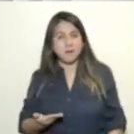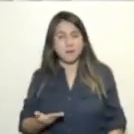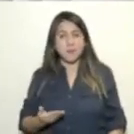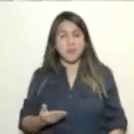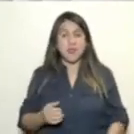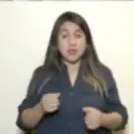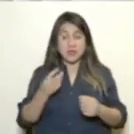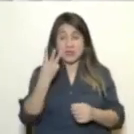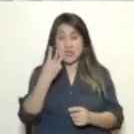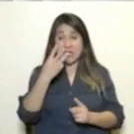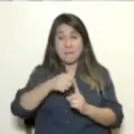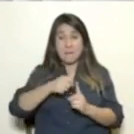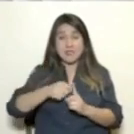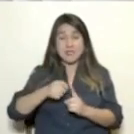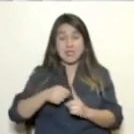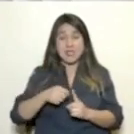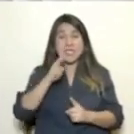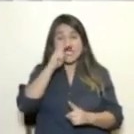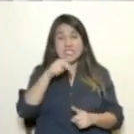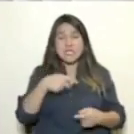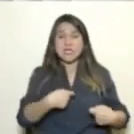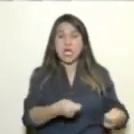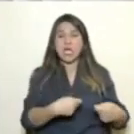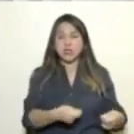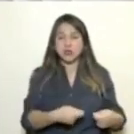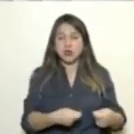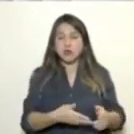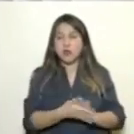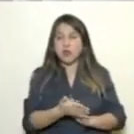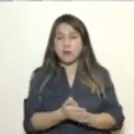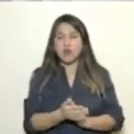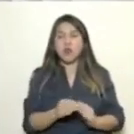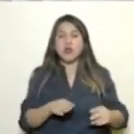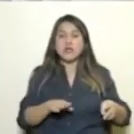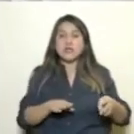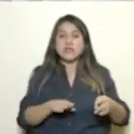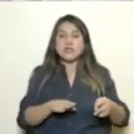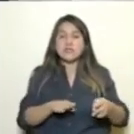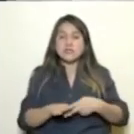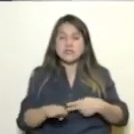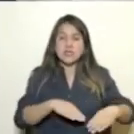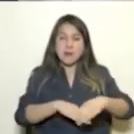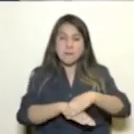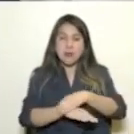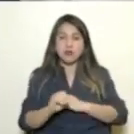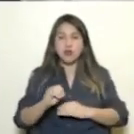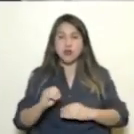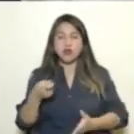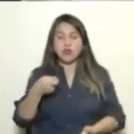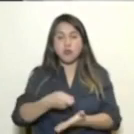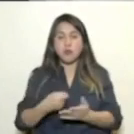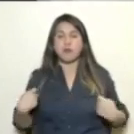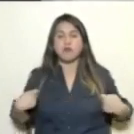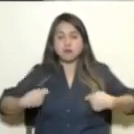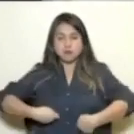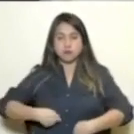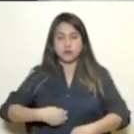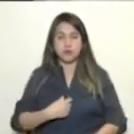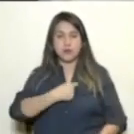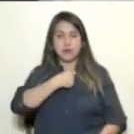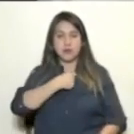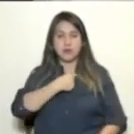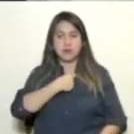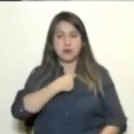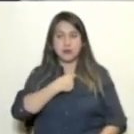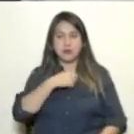esos 3 meses de hacer un gasto, como son gastar los zapatos o el terno que se quiere comprar. Y en consecuencia, si